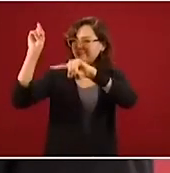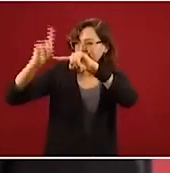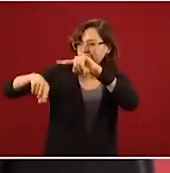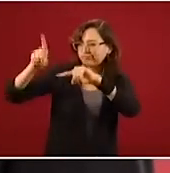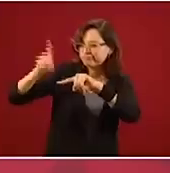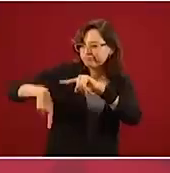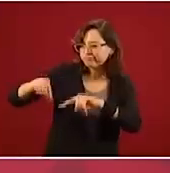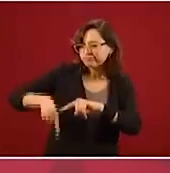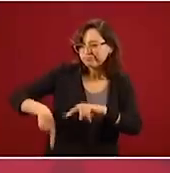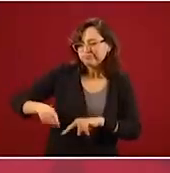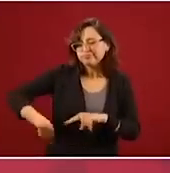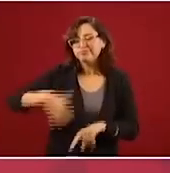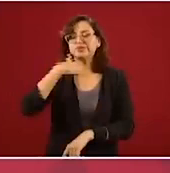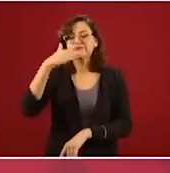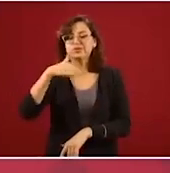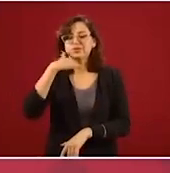de corrupción